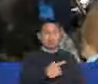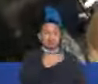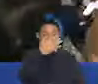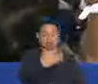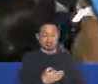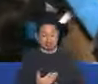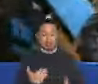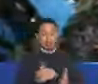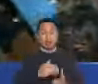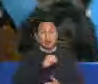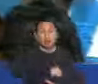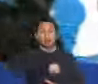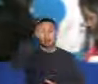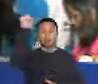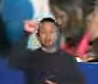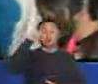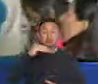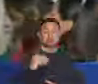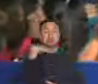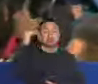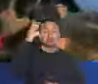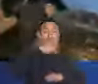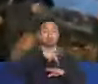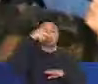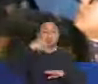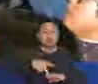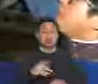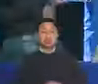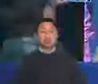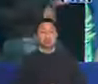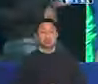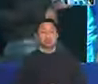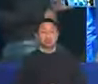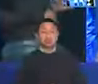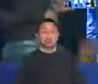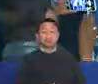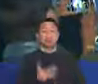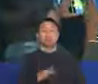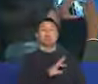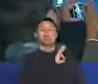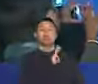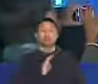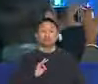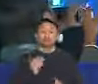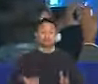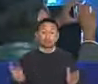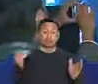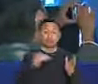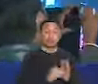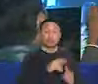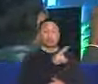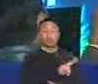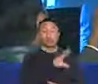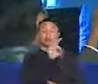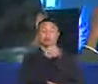su triunfo y supremacía en la provincia de Pichincha. Paola Pavón fue reelecta con el